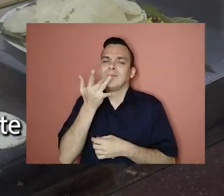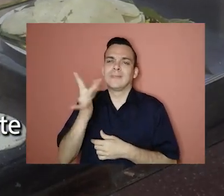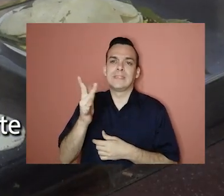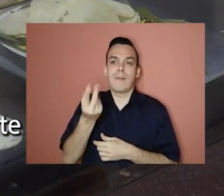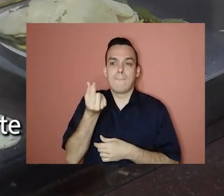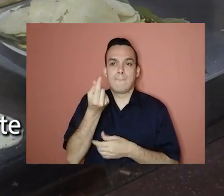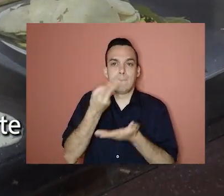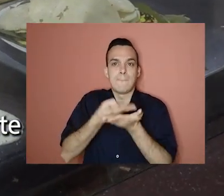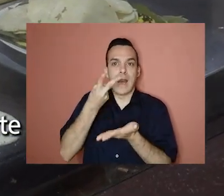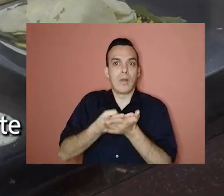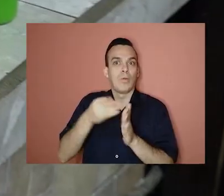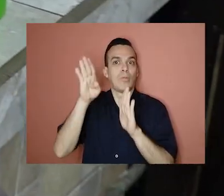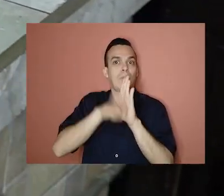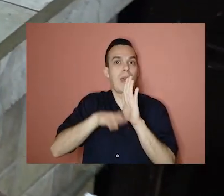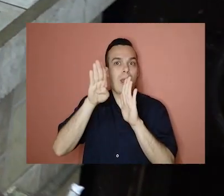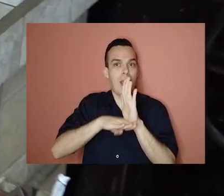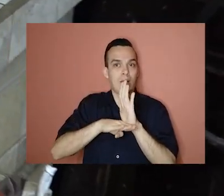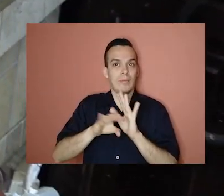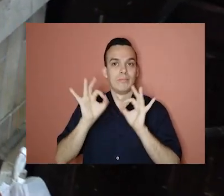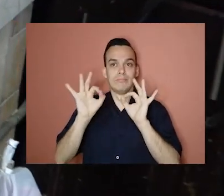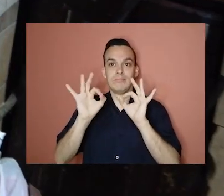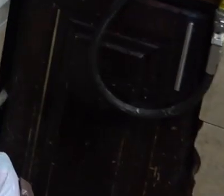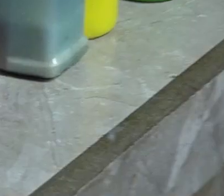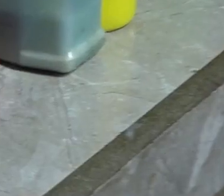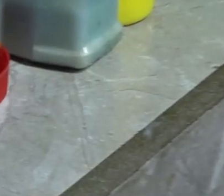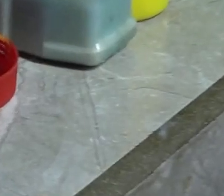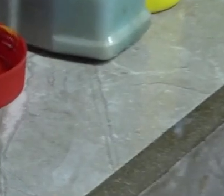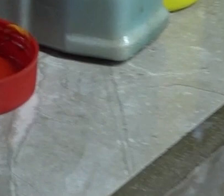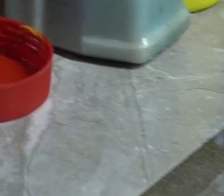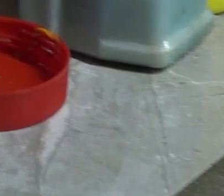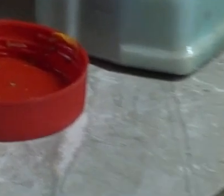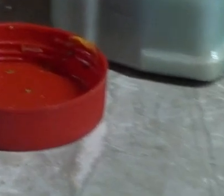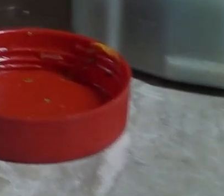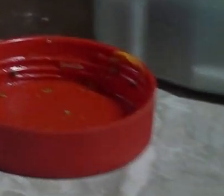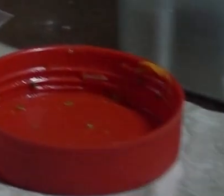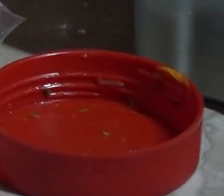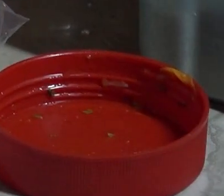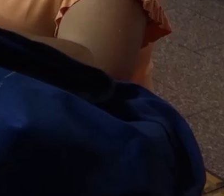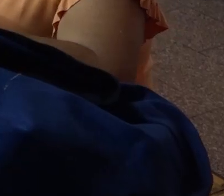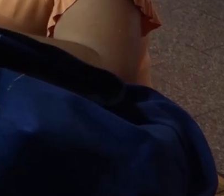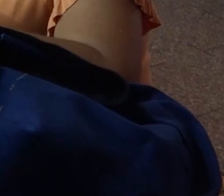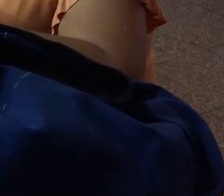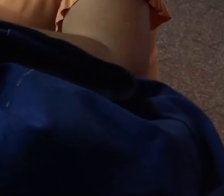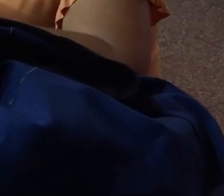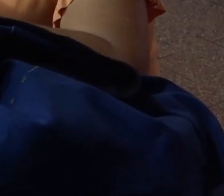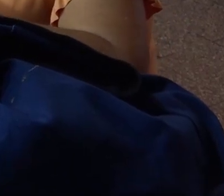a los mejores precios. Está buena, buena, buena la sopa. Está lo bueno, está lo bueno.